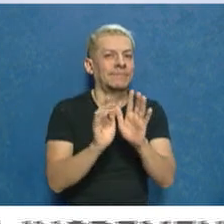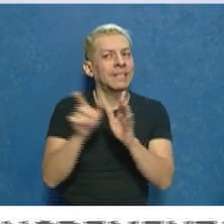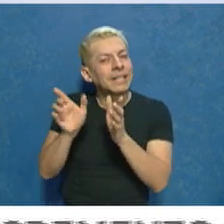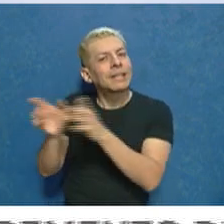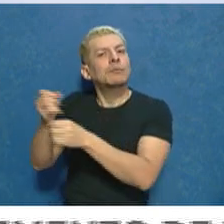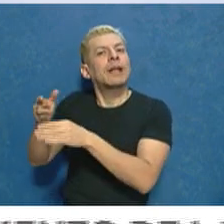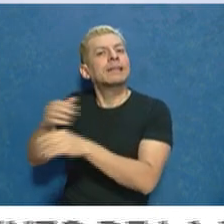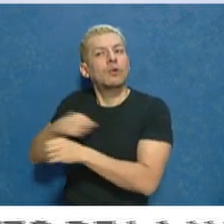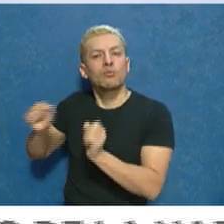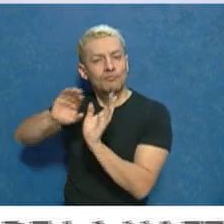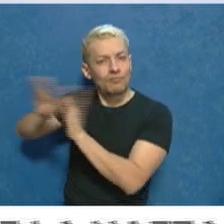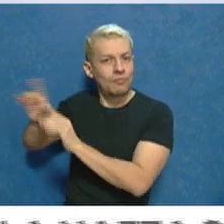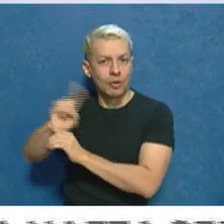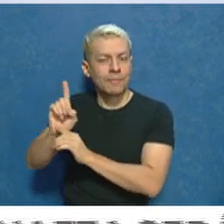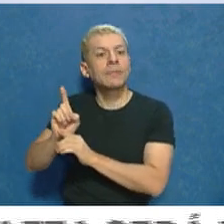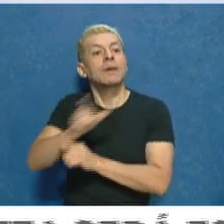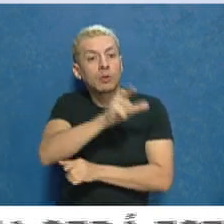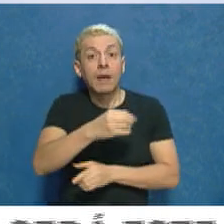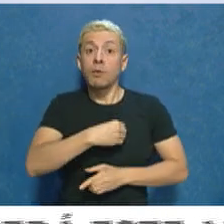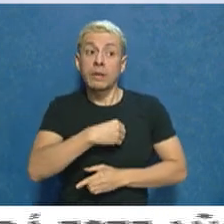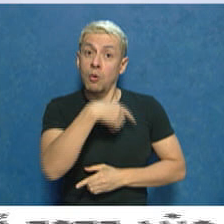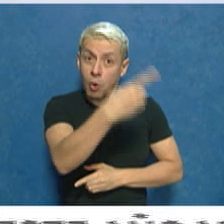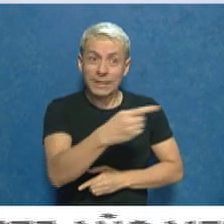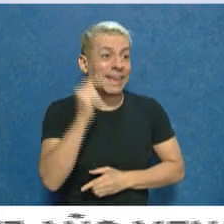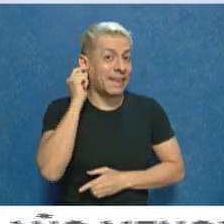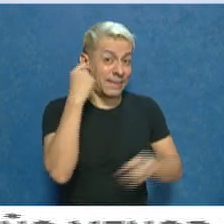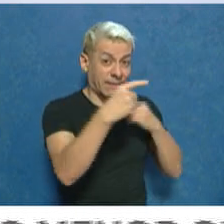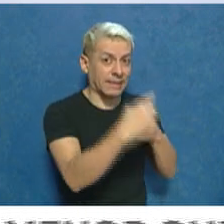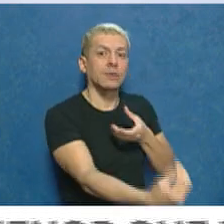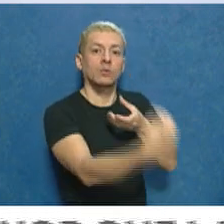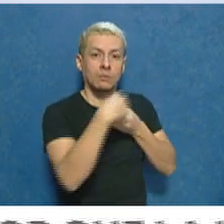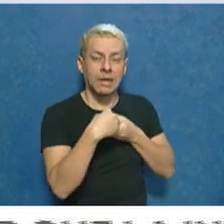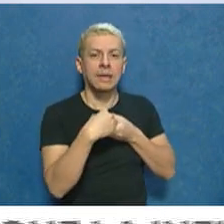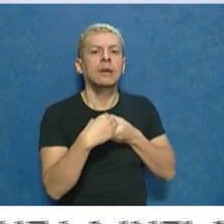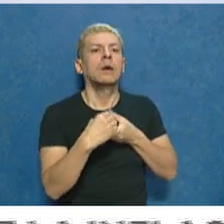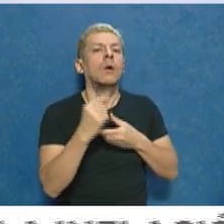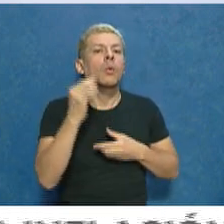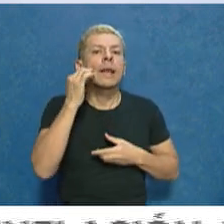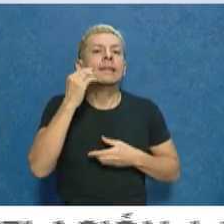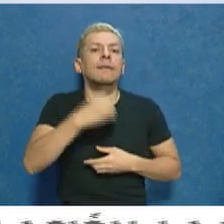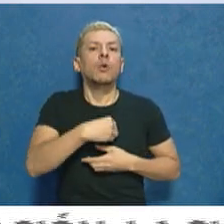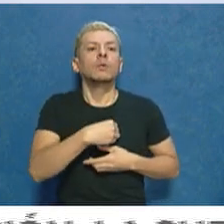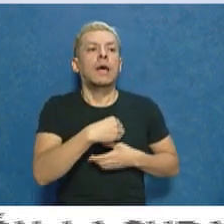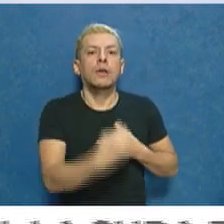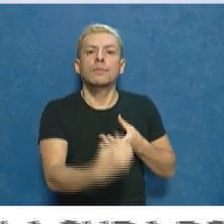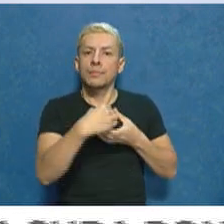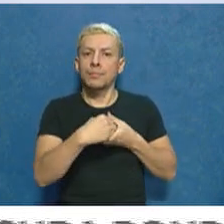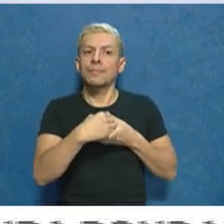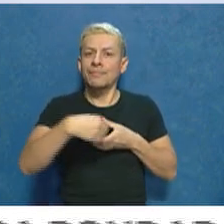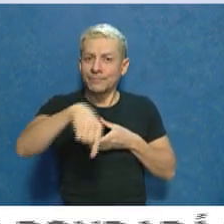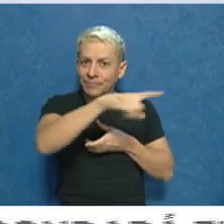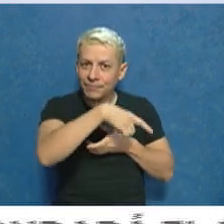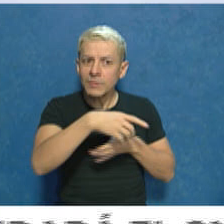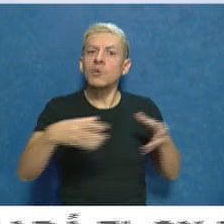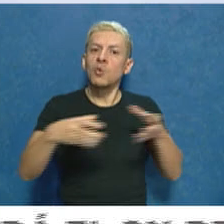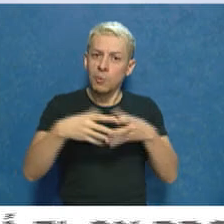eso que en marzo se amplió para voluntarios de otras edades. Se presentaron 40 voluntarios que forman parte del personal de